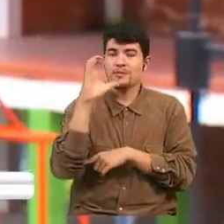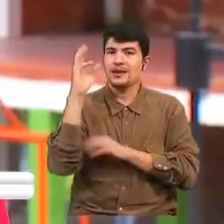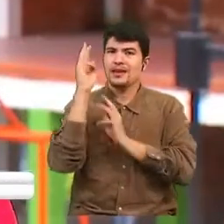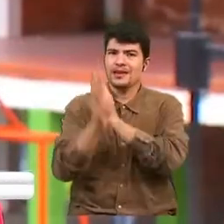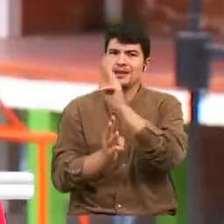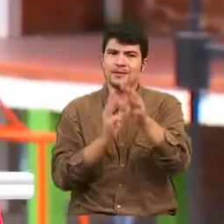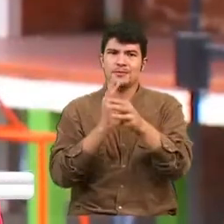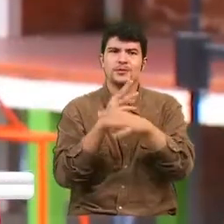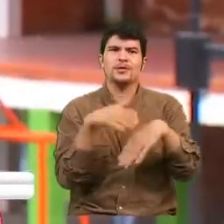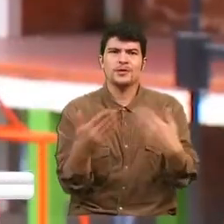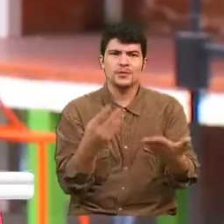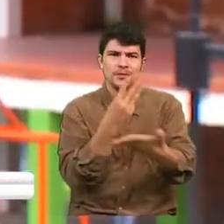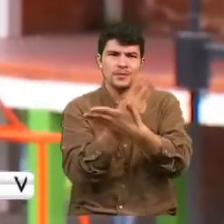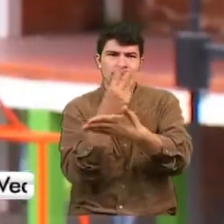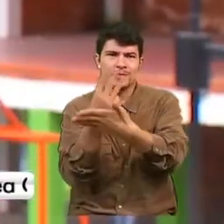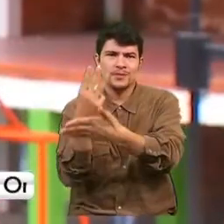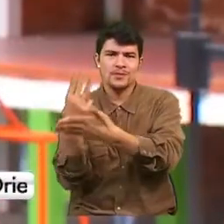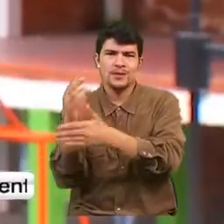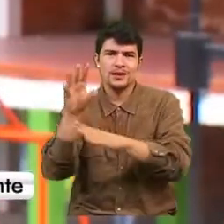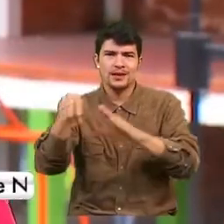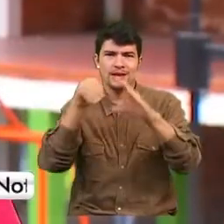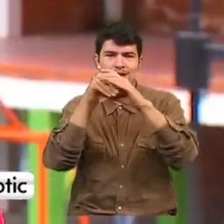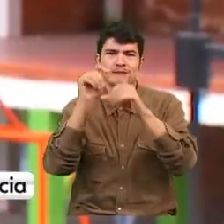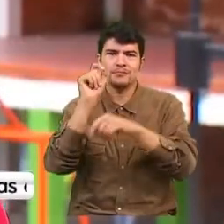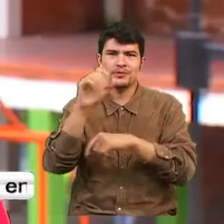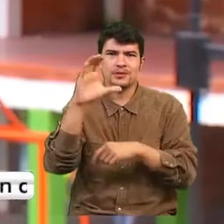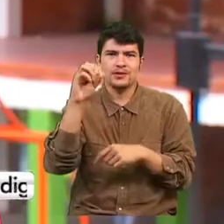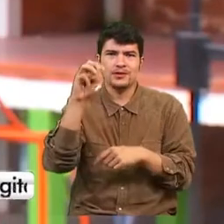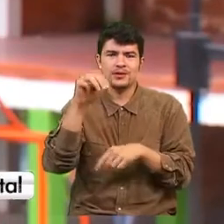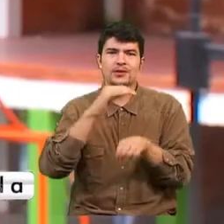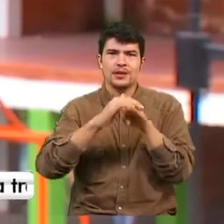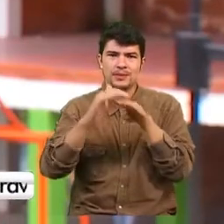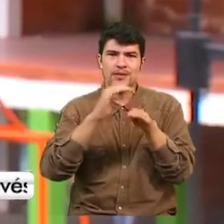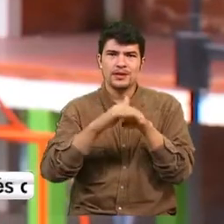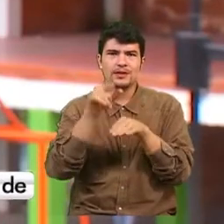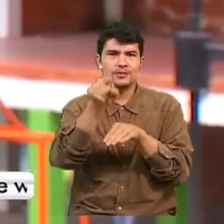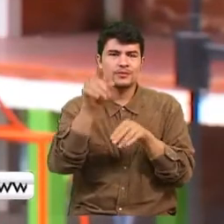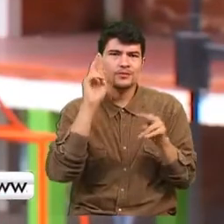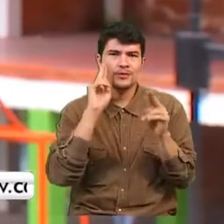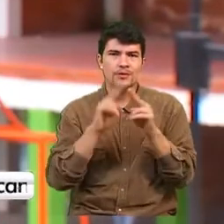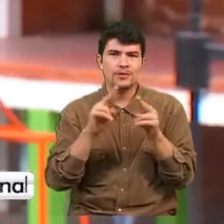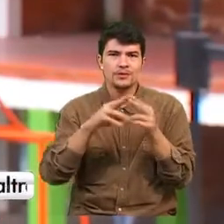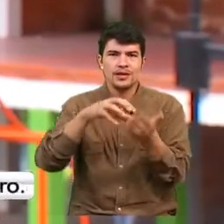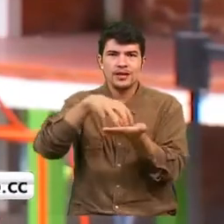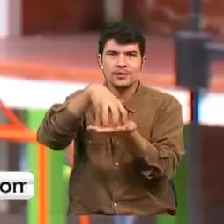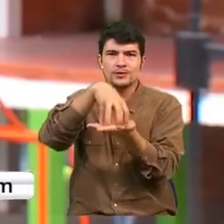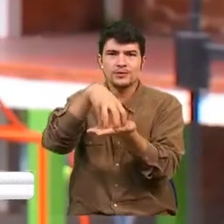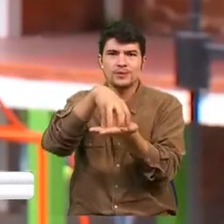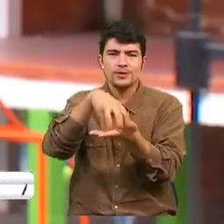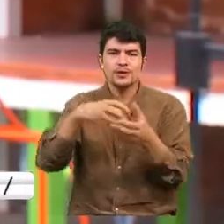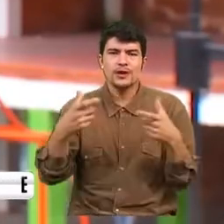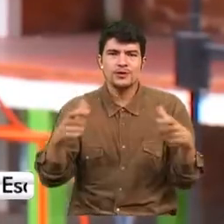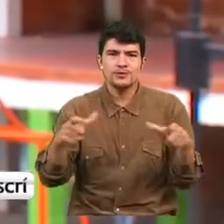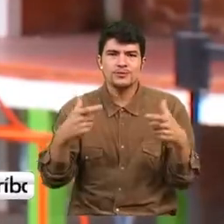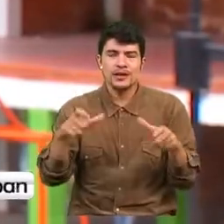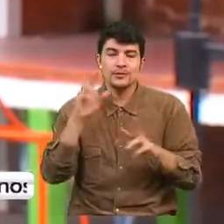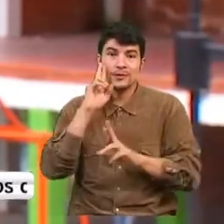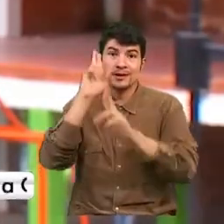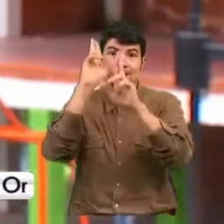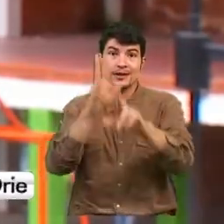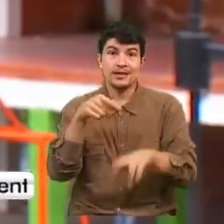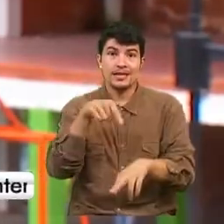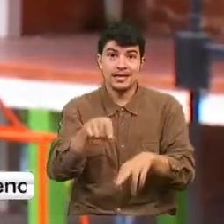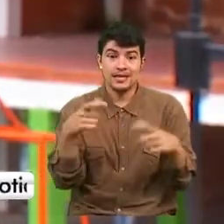través de www.canaltro.com, pues los vamos a invitar para que conozcan uno de los postres y de los platos